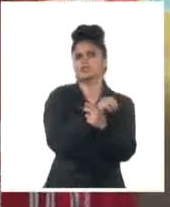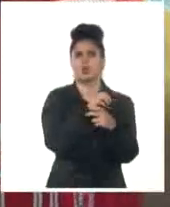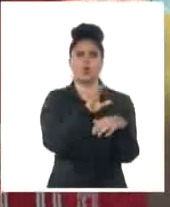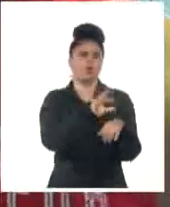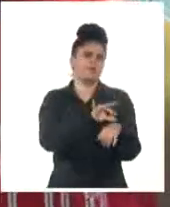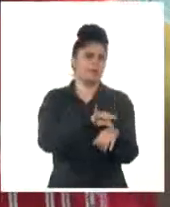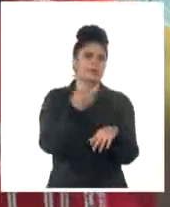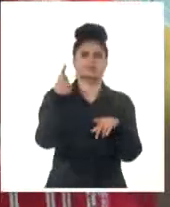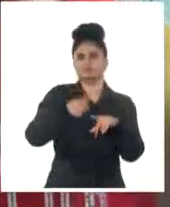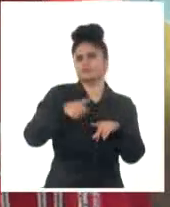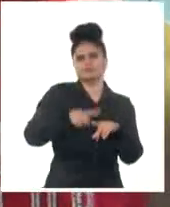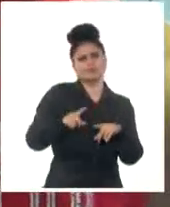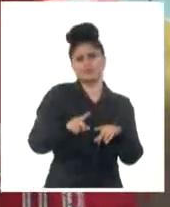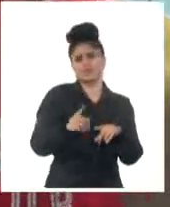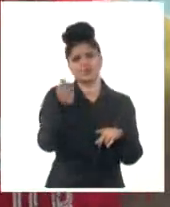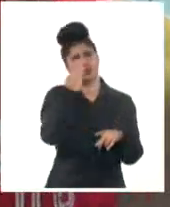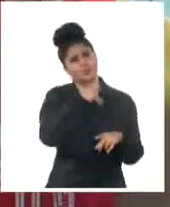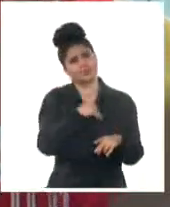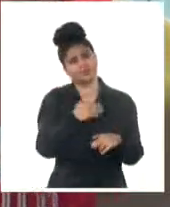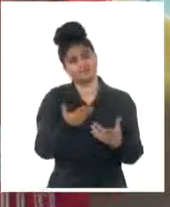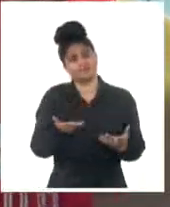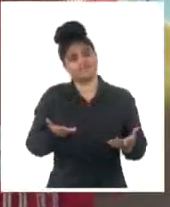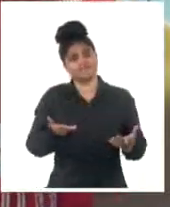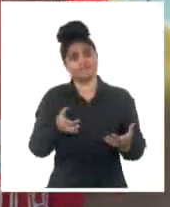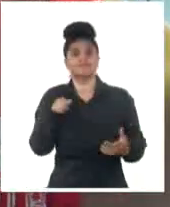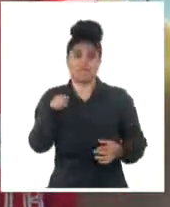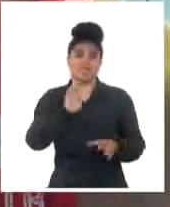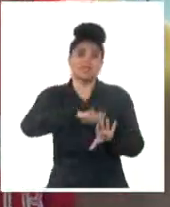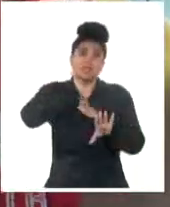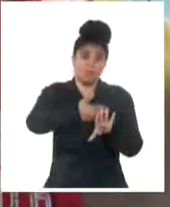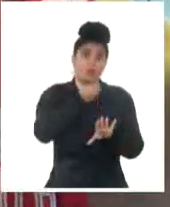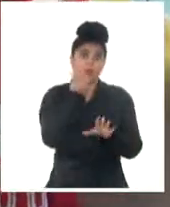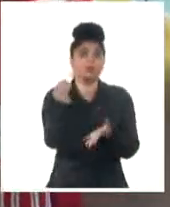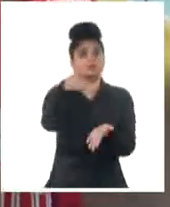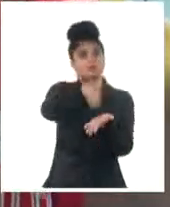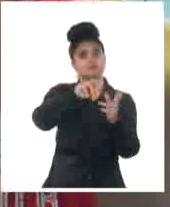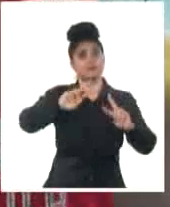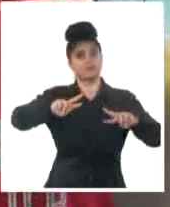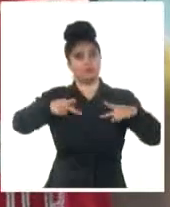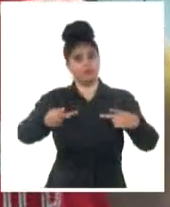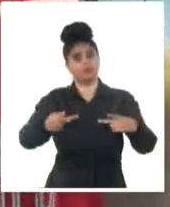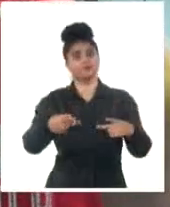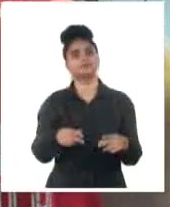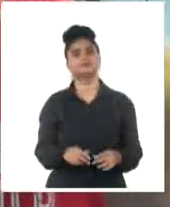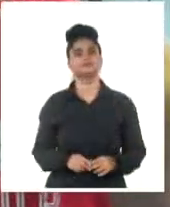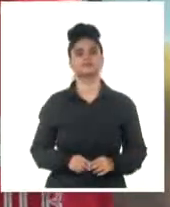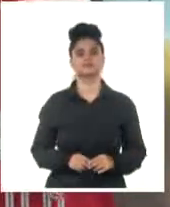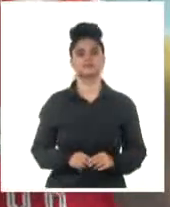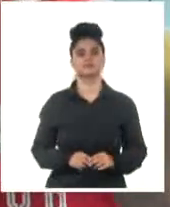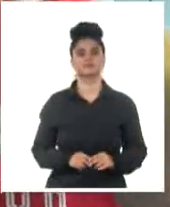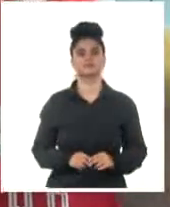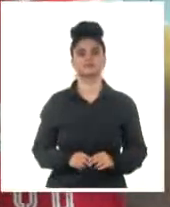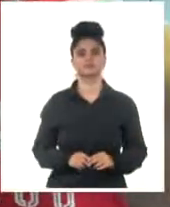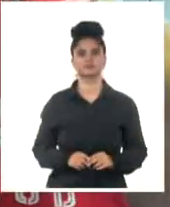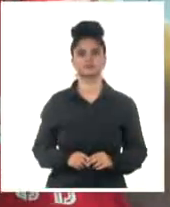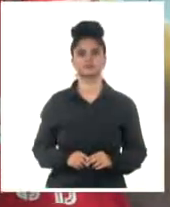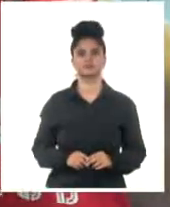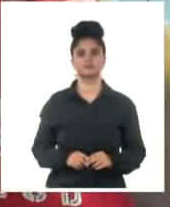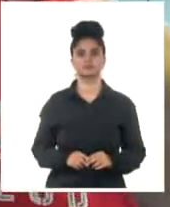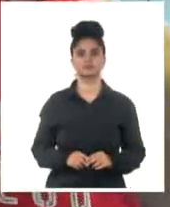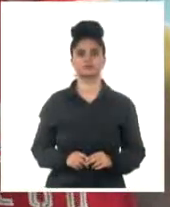centro, en el pase. Aunque de opuesto, me toca asumir esa responsabilidad totalmente,